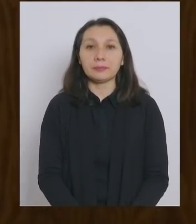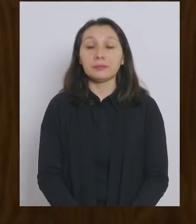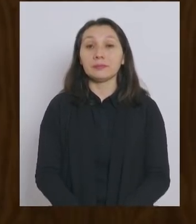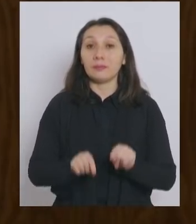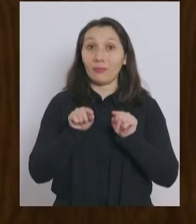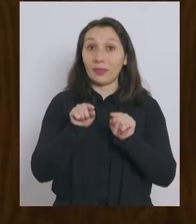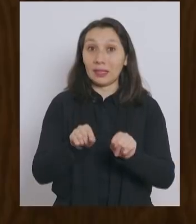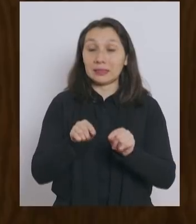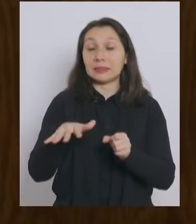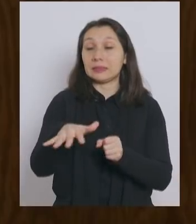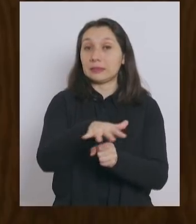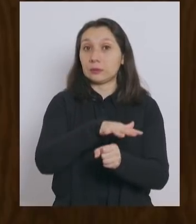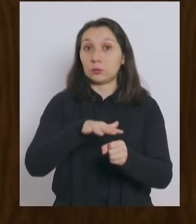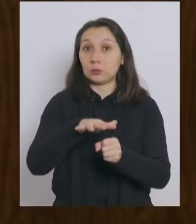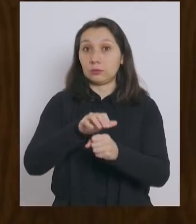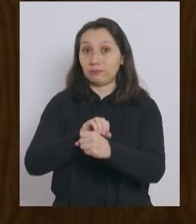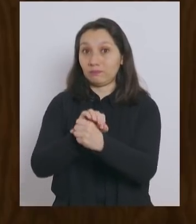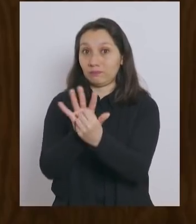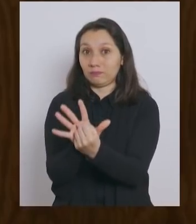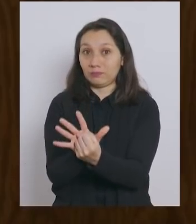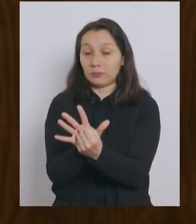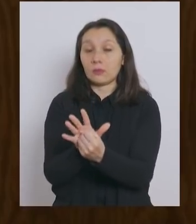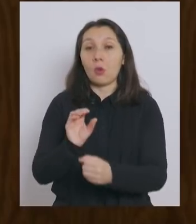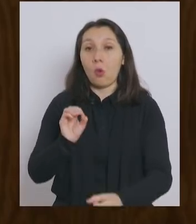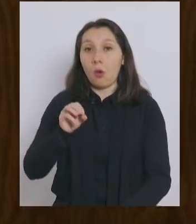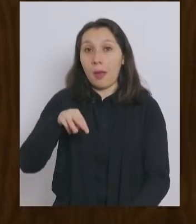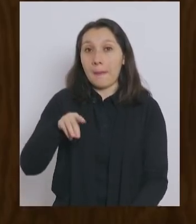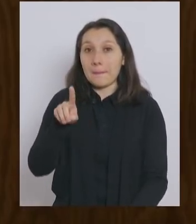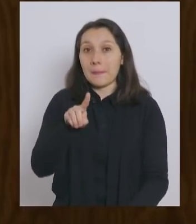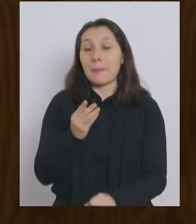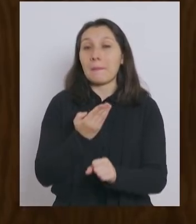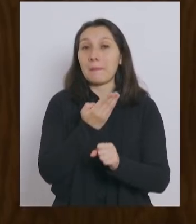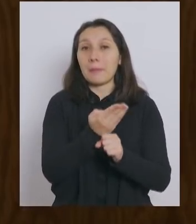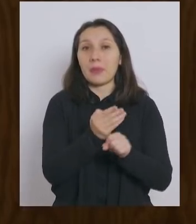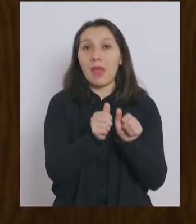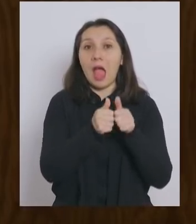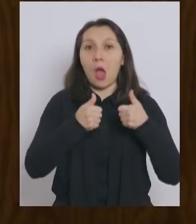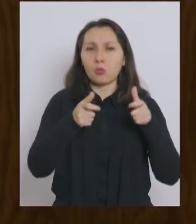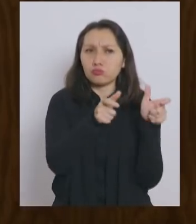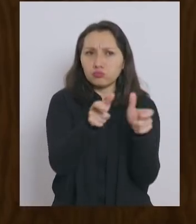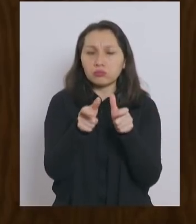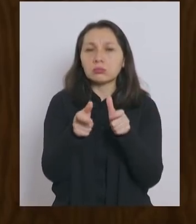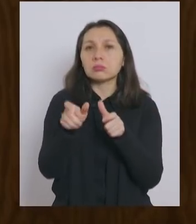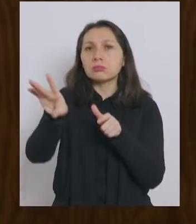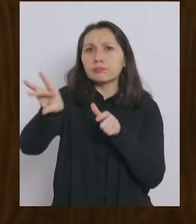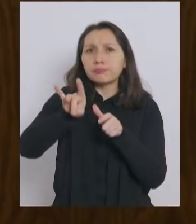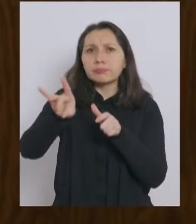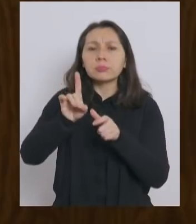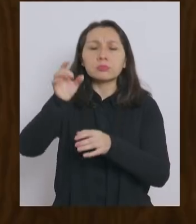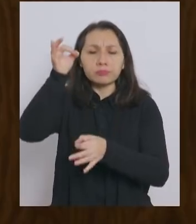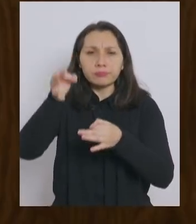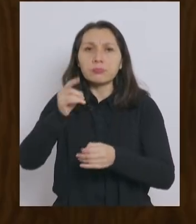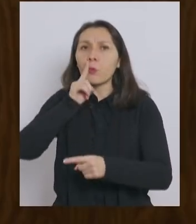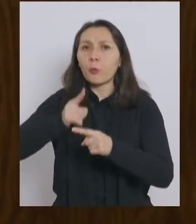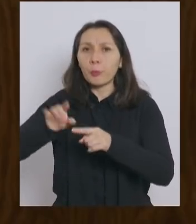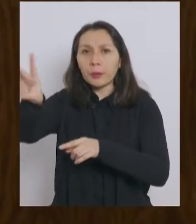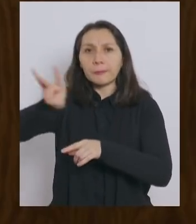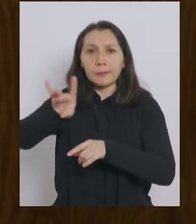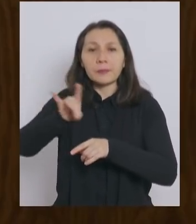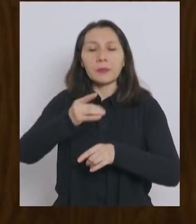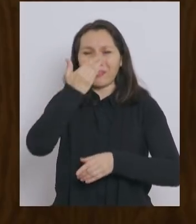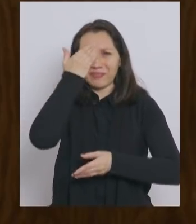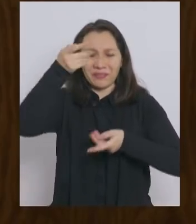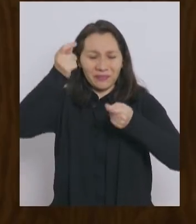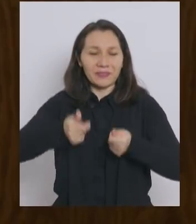Para esta situación del COVID, OMS ha solicitado a las autoridades reguladoras designar expertos en los temas de calidad,